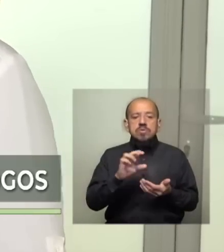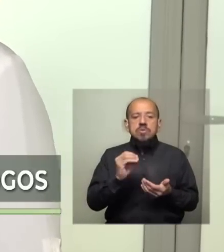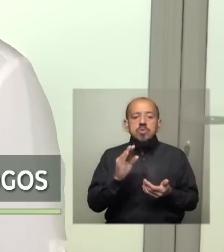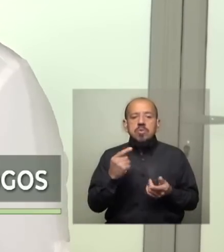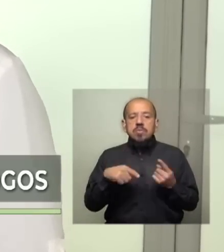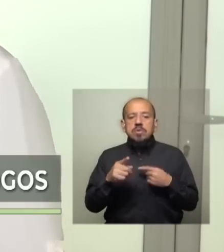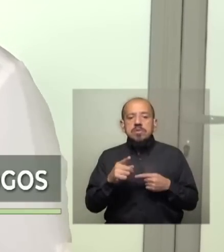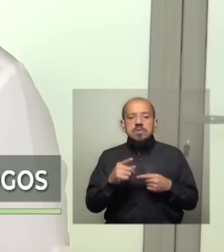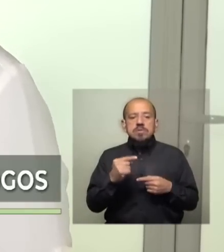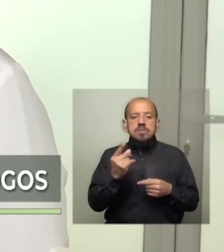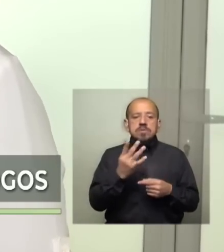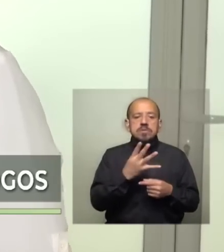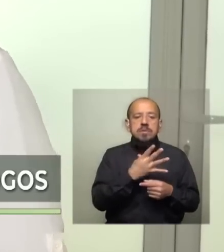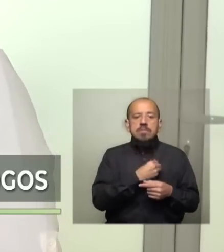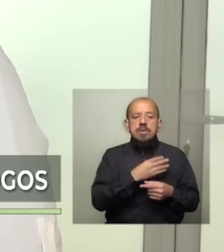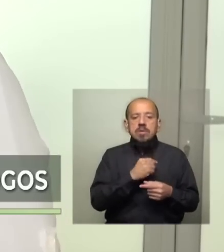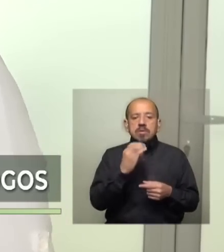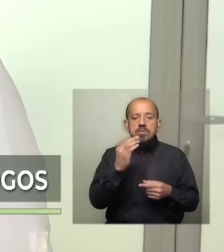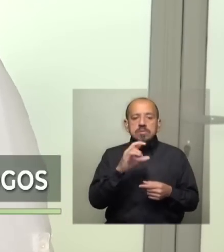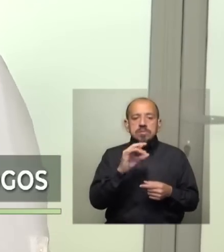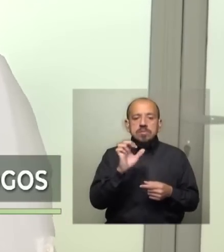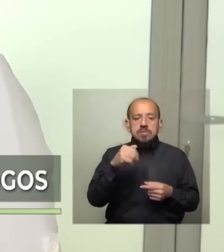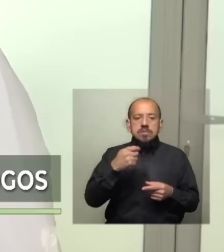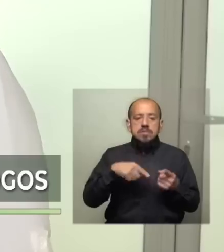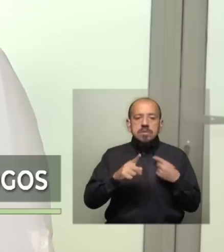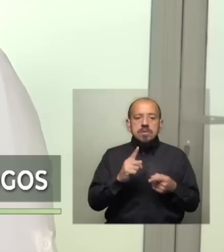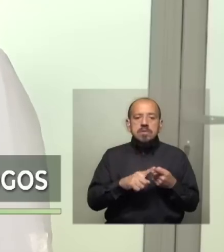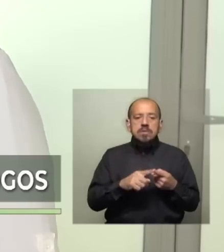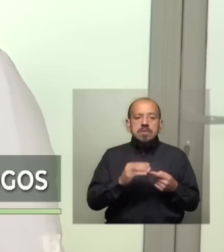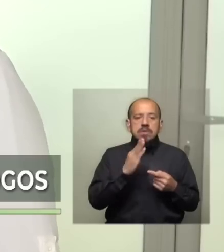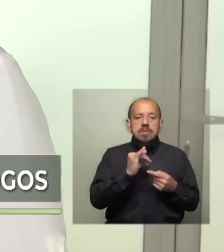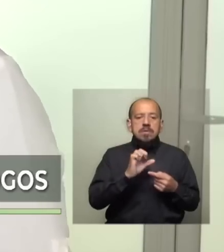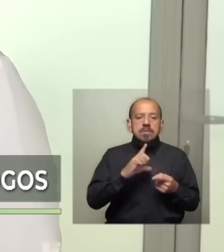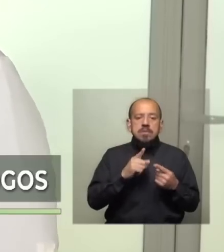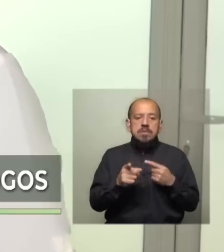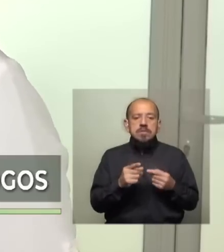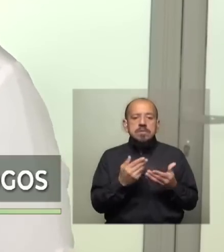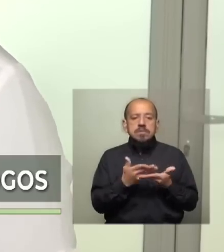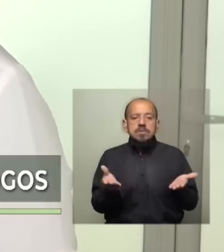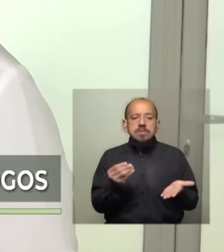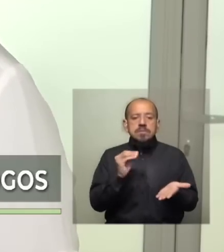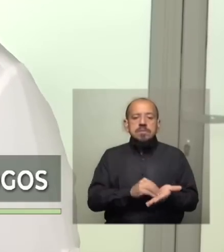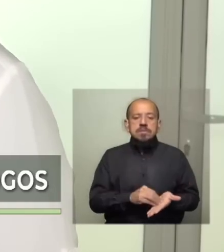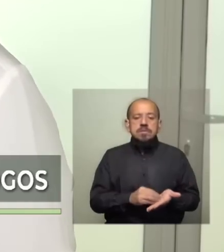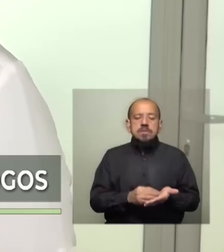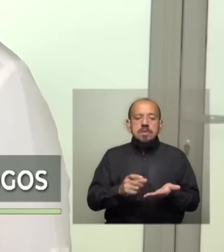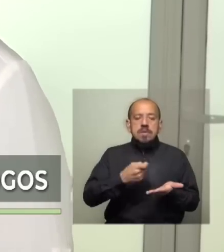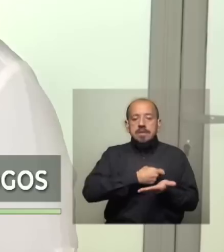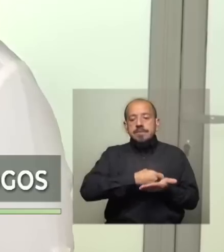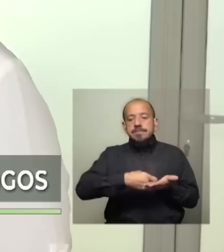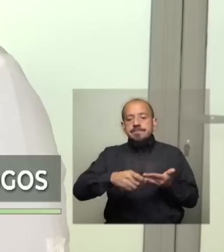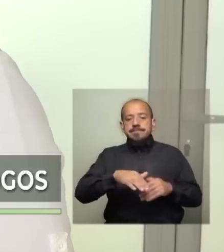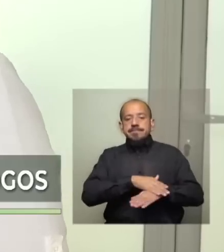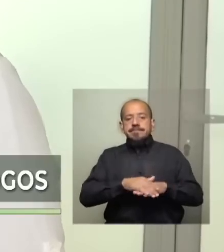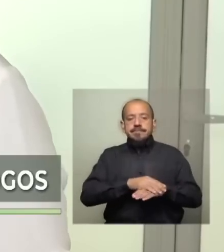jabones blancos y cremosos Y si tenemos la piel seca ser muy constantes en aplicar cremas hidratantes que no tengan